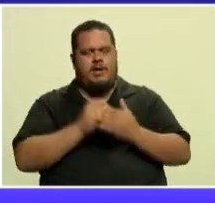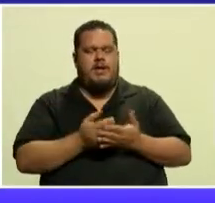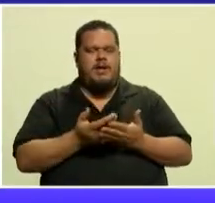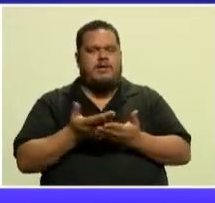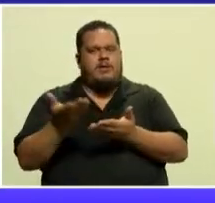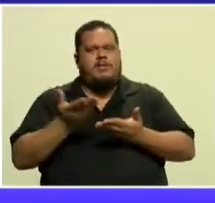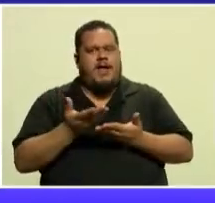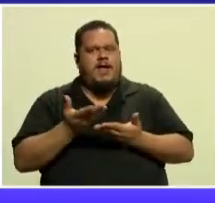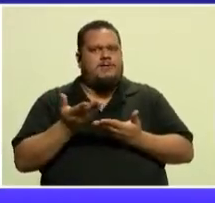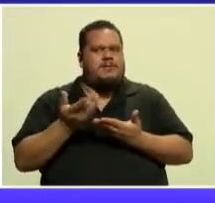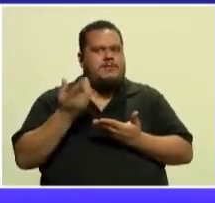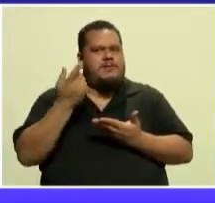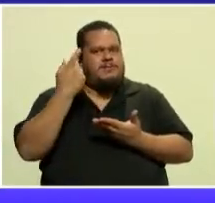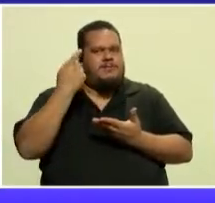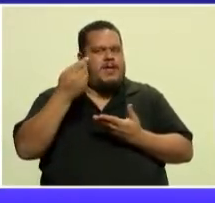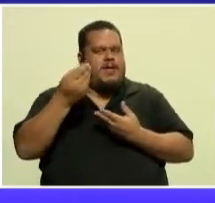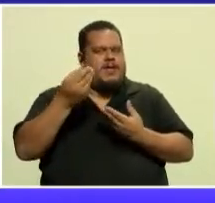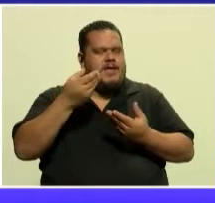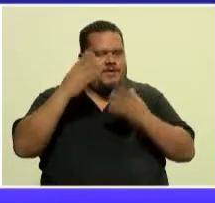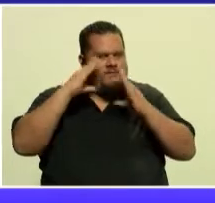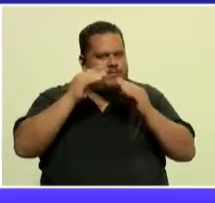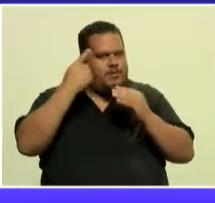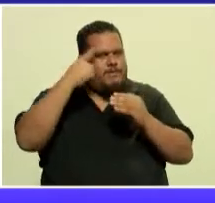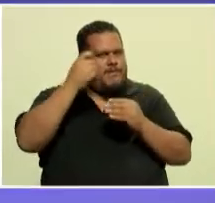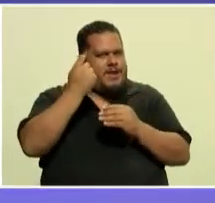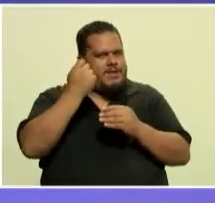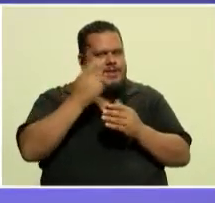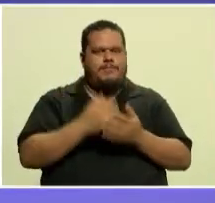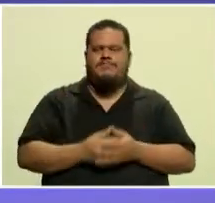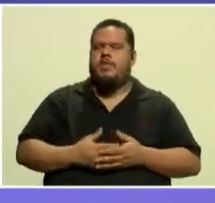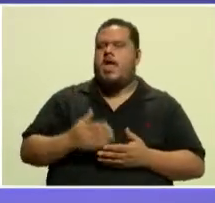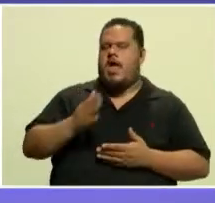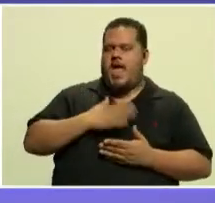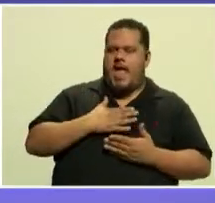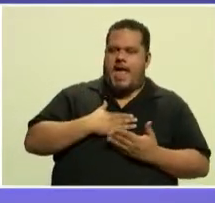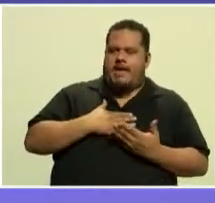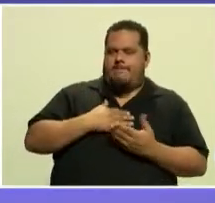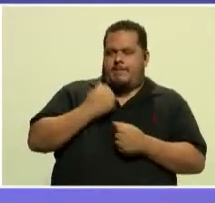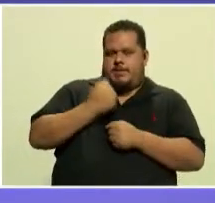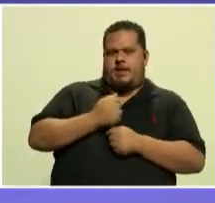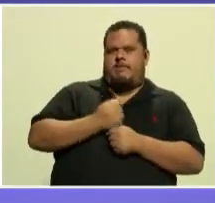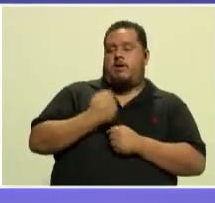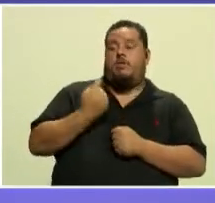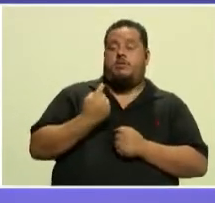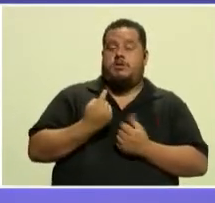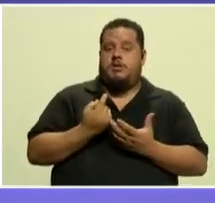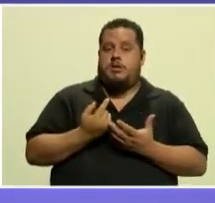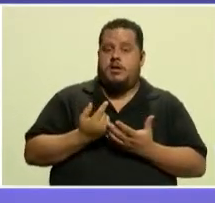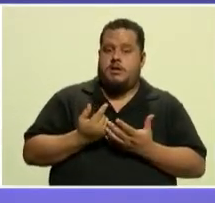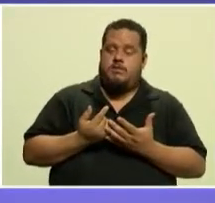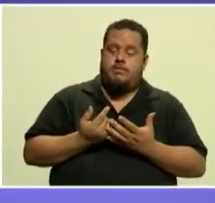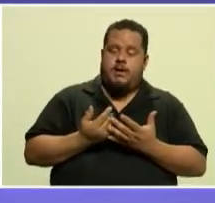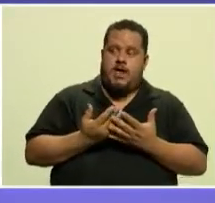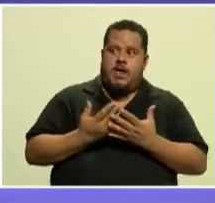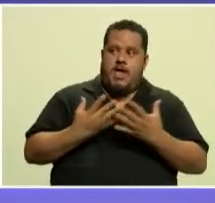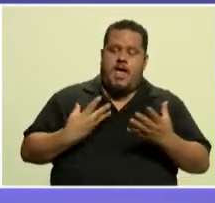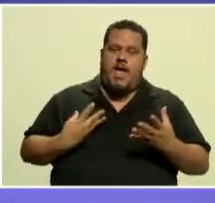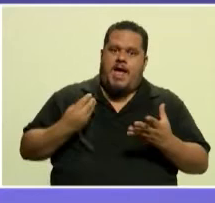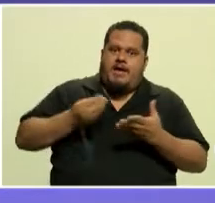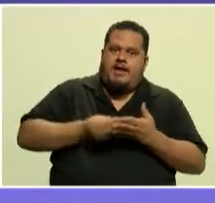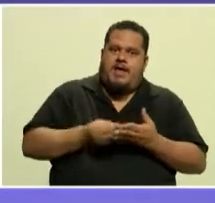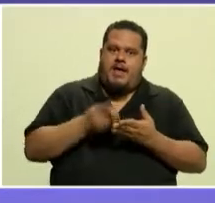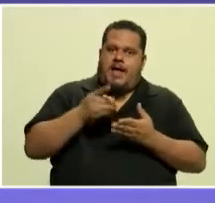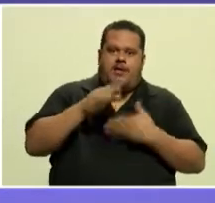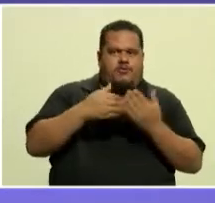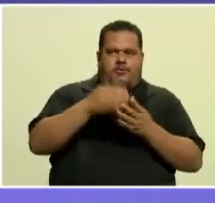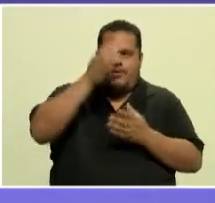para también comprender tu obra. Claro, mi obra siempre aborda esta hibridación cultural que vos mencionaste.